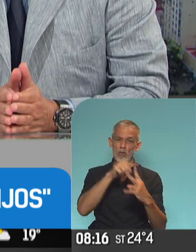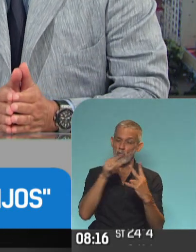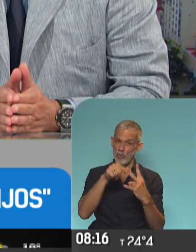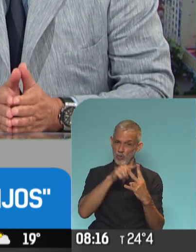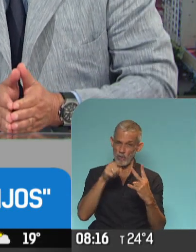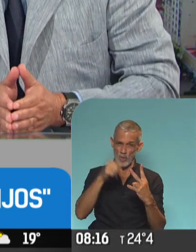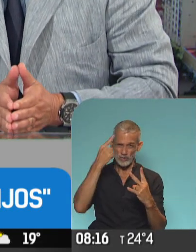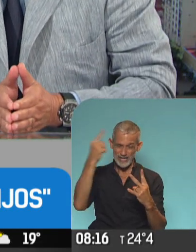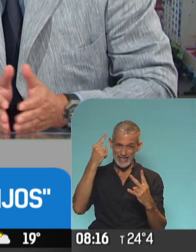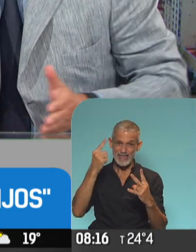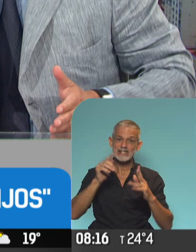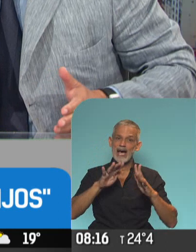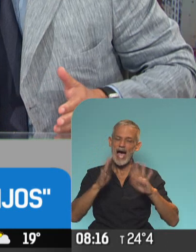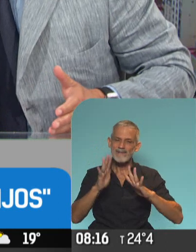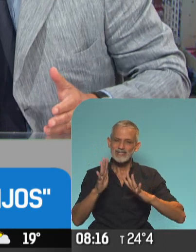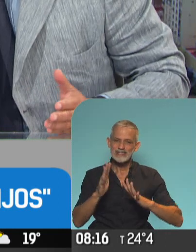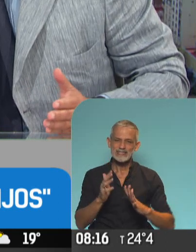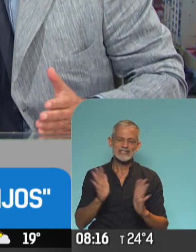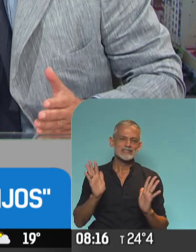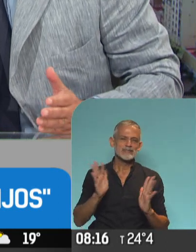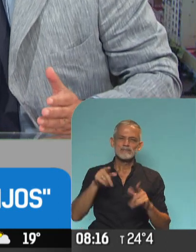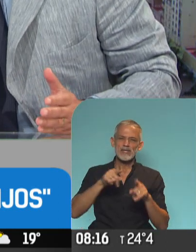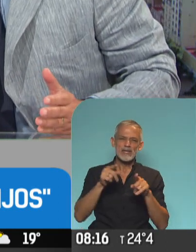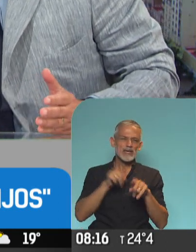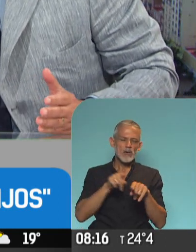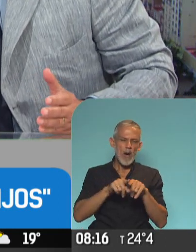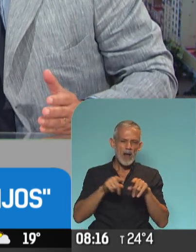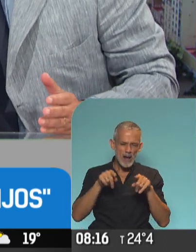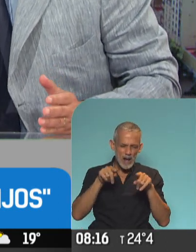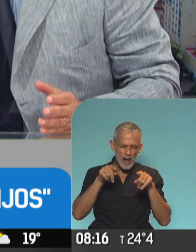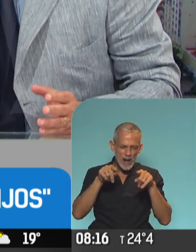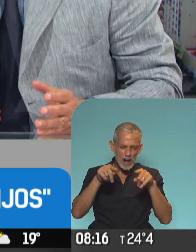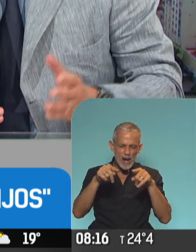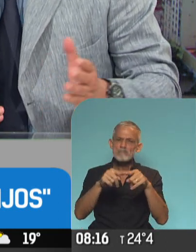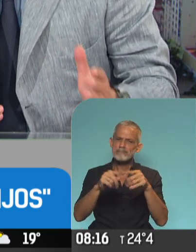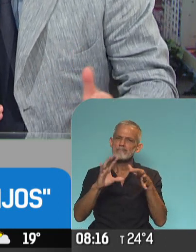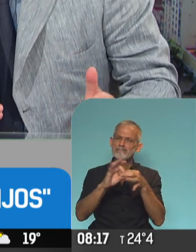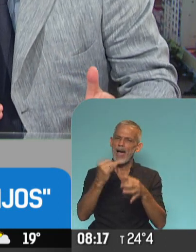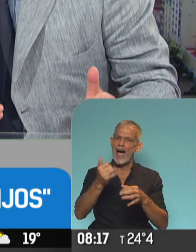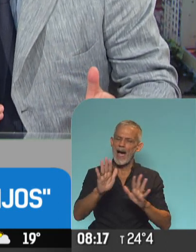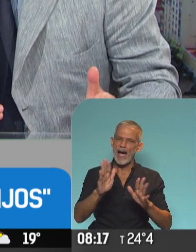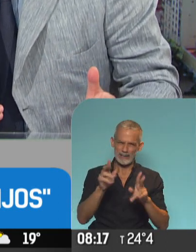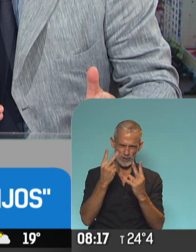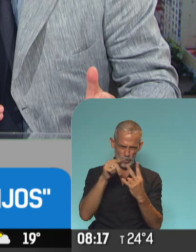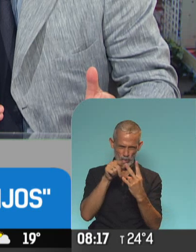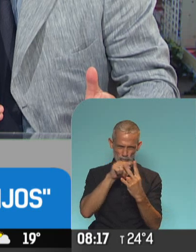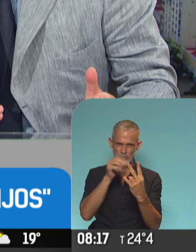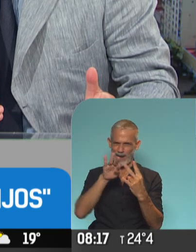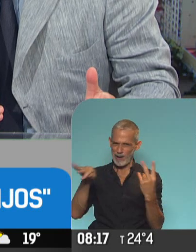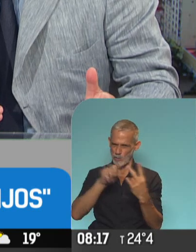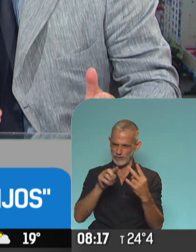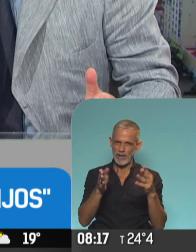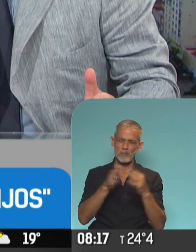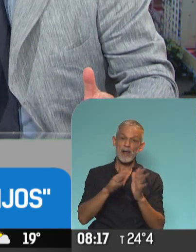que van, a veces, como las paralelas en el infinito, se unen, ¿no? Por un lado, tenemos el concepto